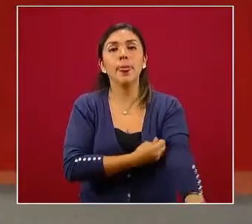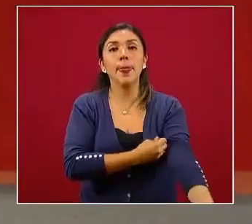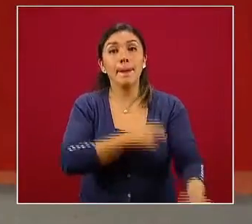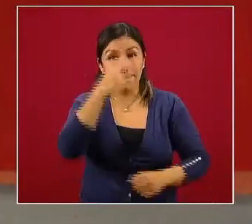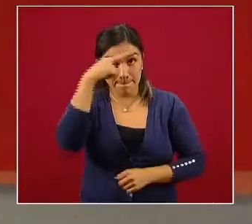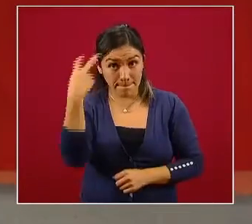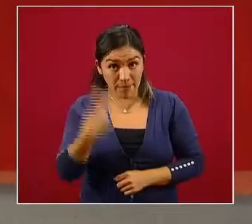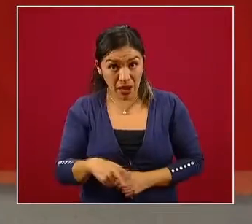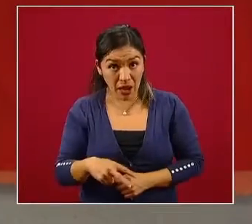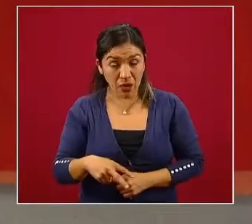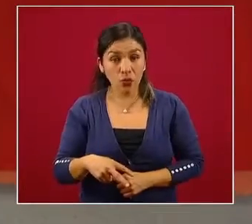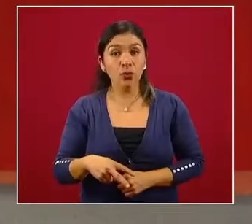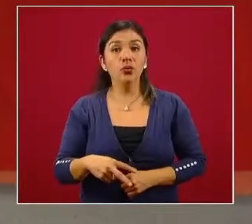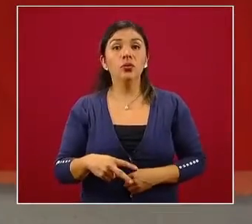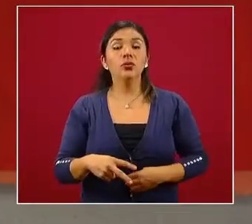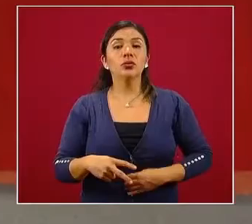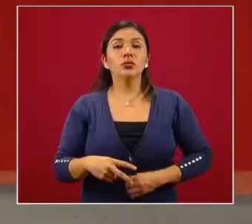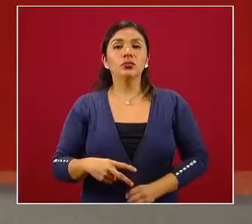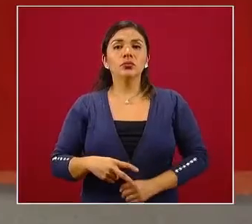Mexicanos,